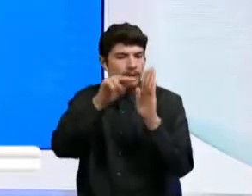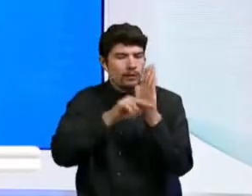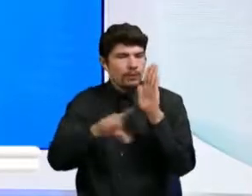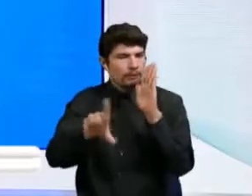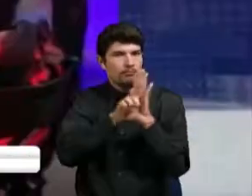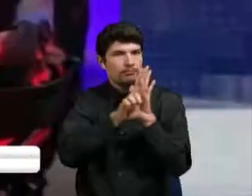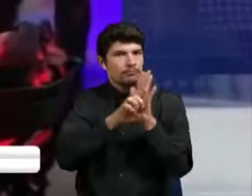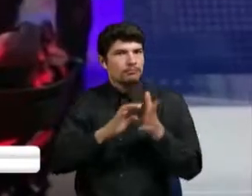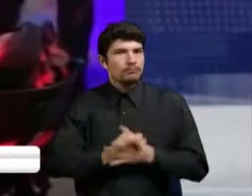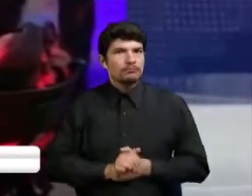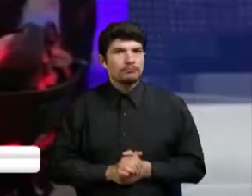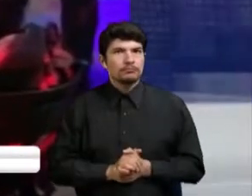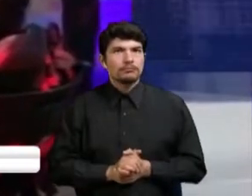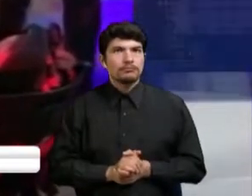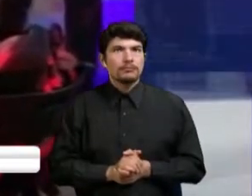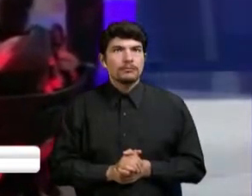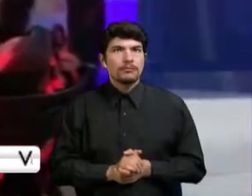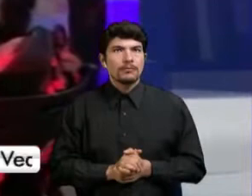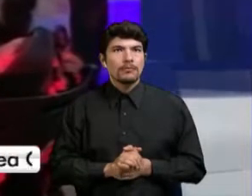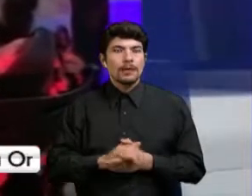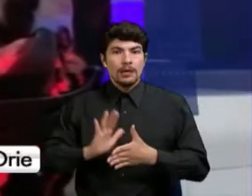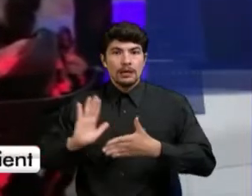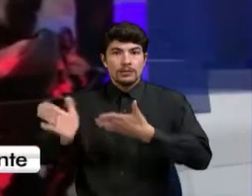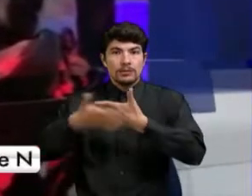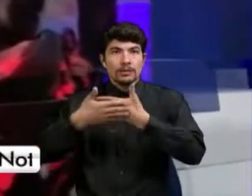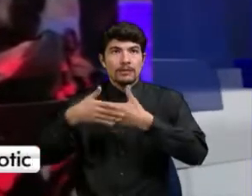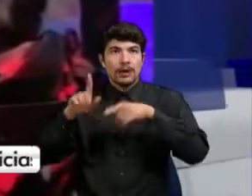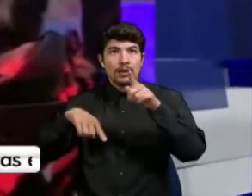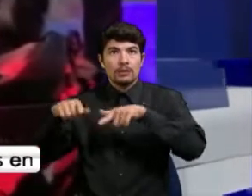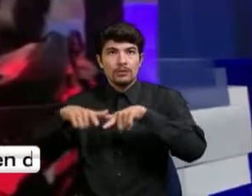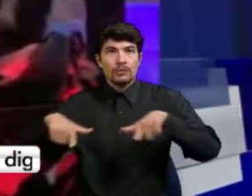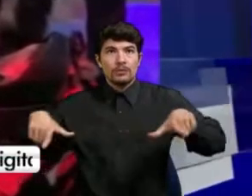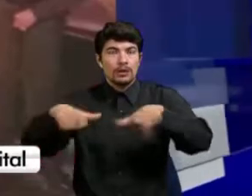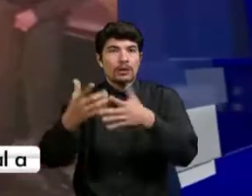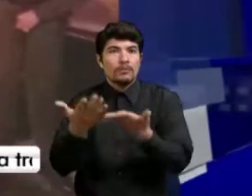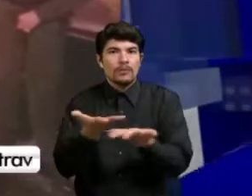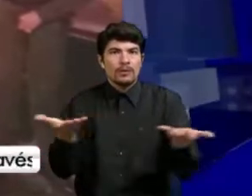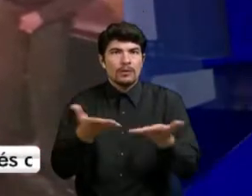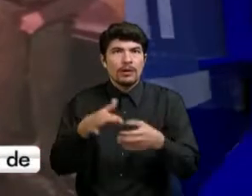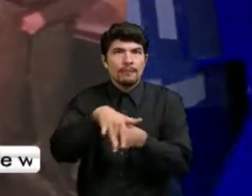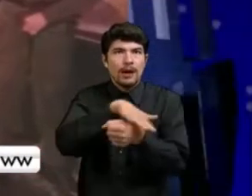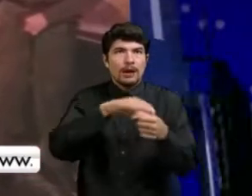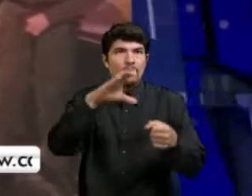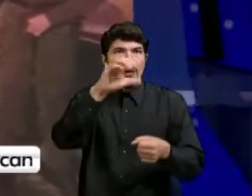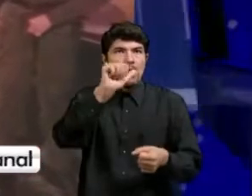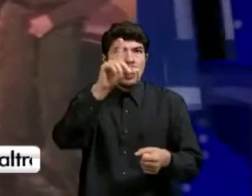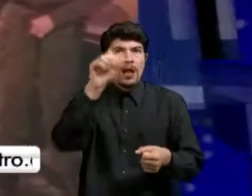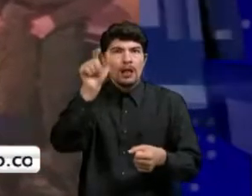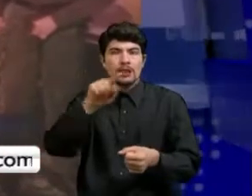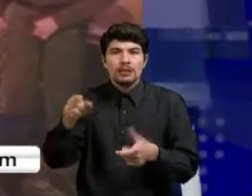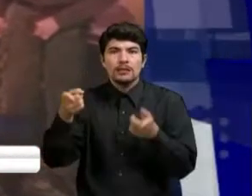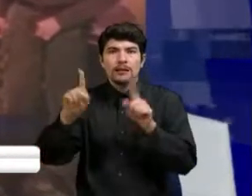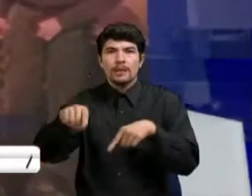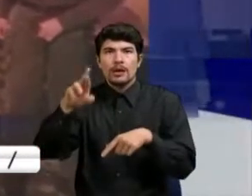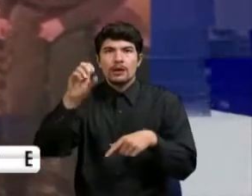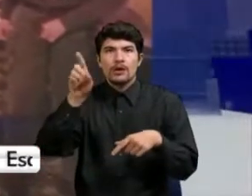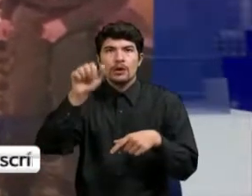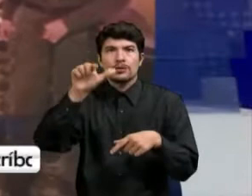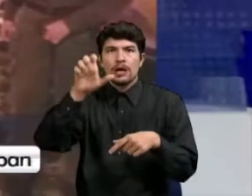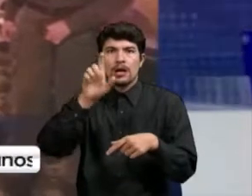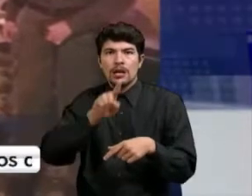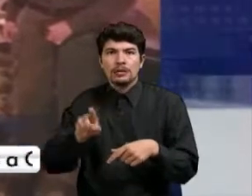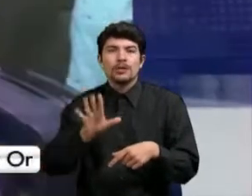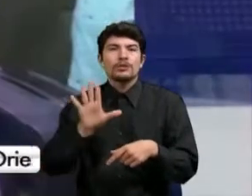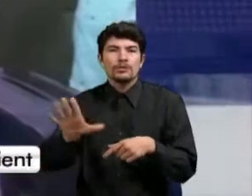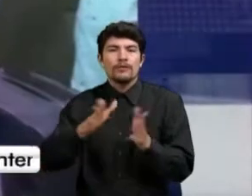ley. Los sellamientos de establecimientos se presentaron en los sectores de los barrios Caldas y Rosales de Florida Blanca. Allí,